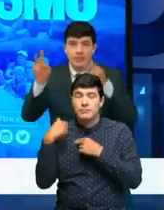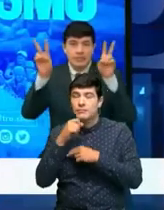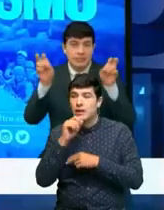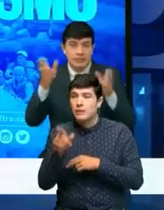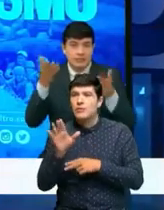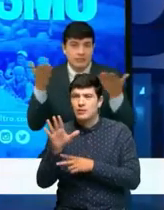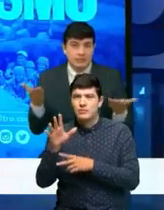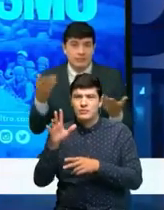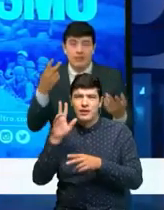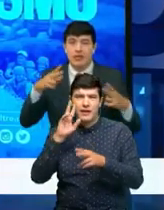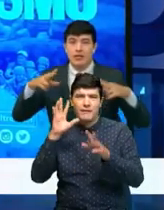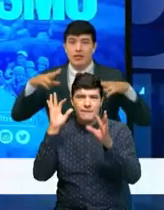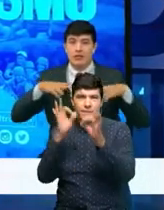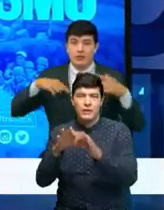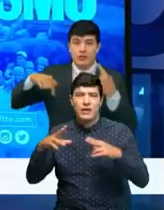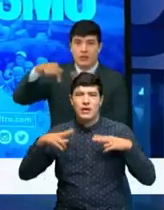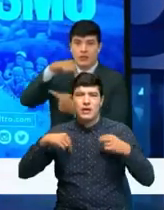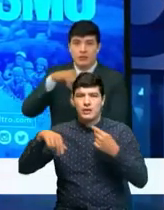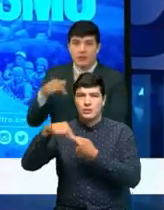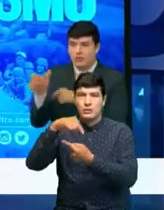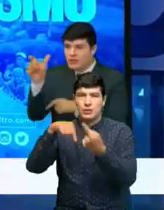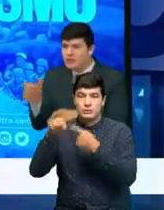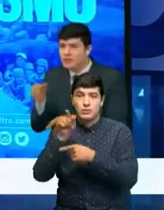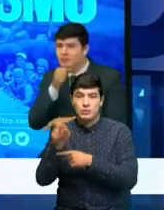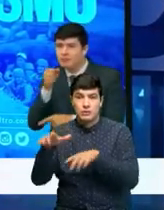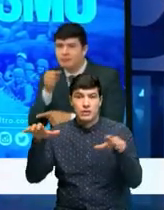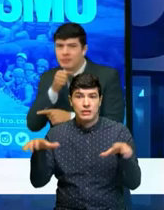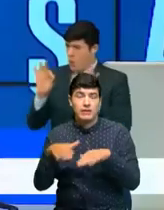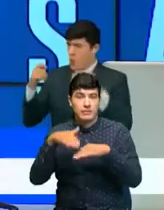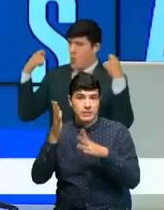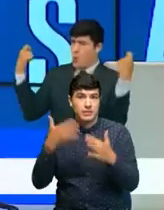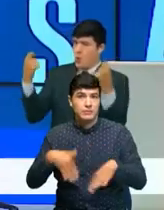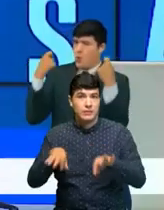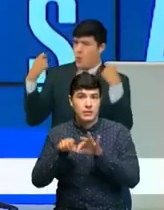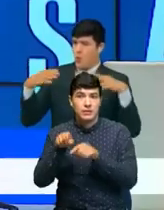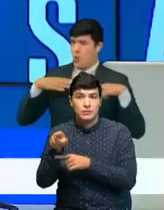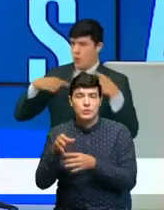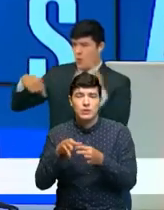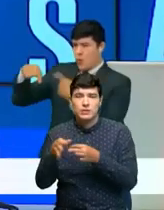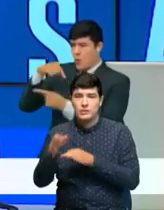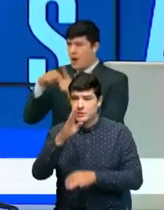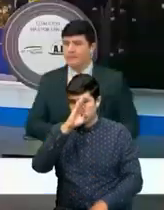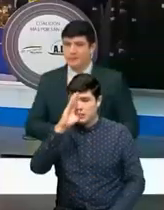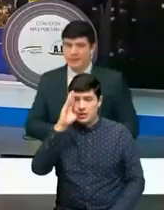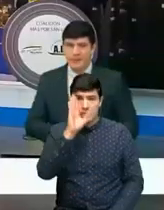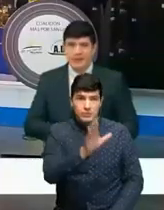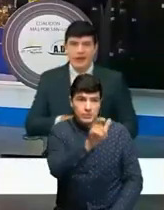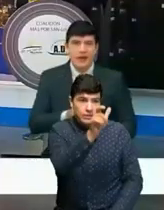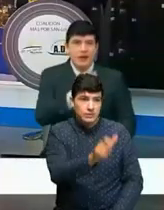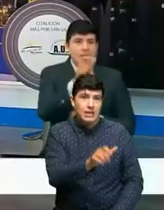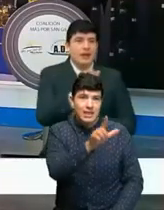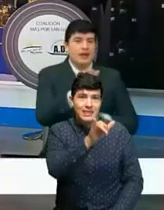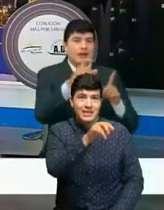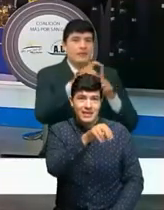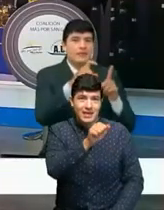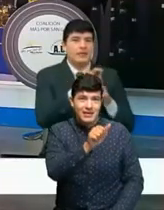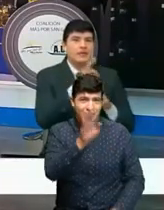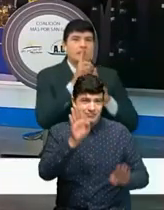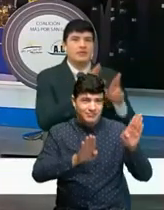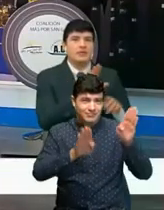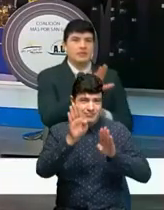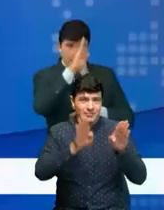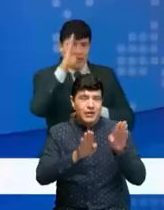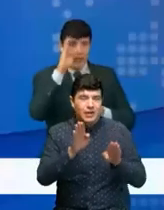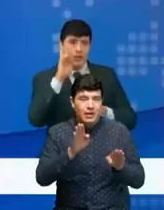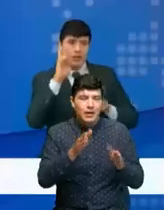una de las actividades económicas más representativas del municipio de San Gil. La candidata Lina Barrera inició la ronda de respuestas rápidas de